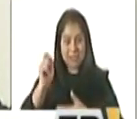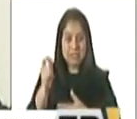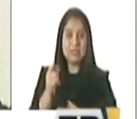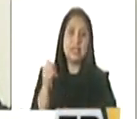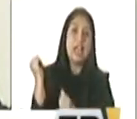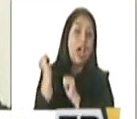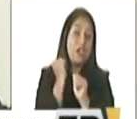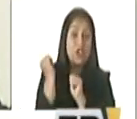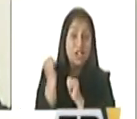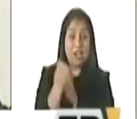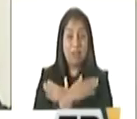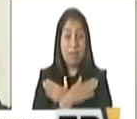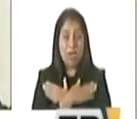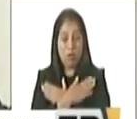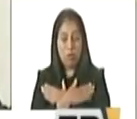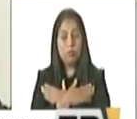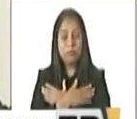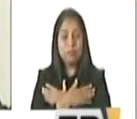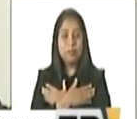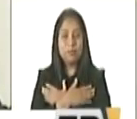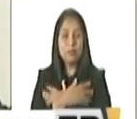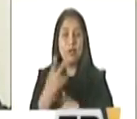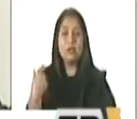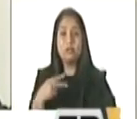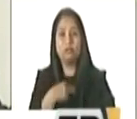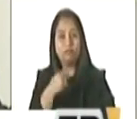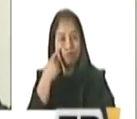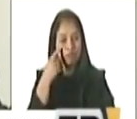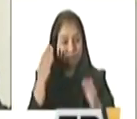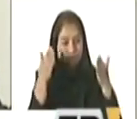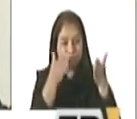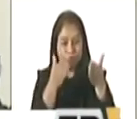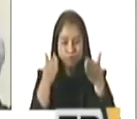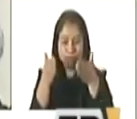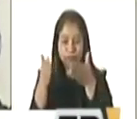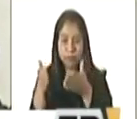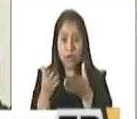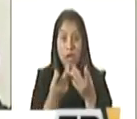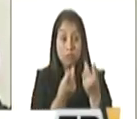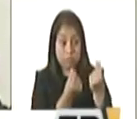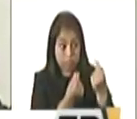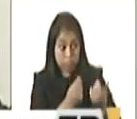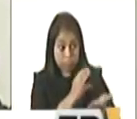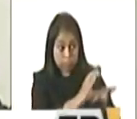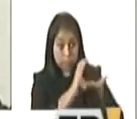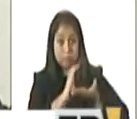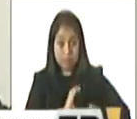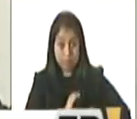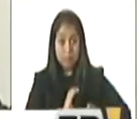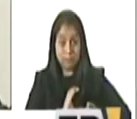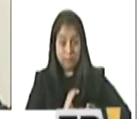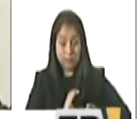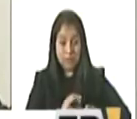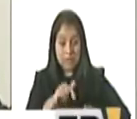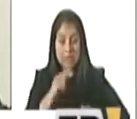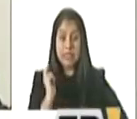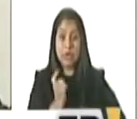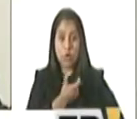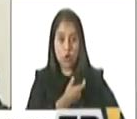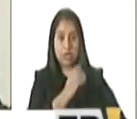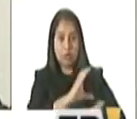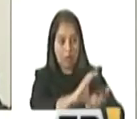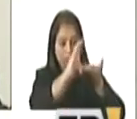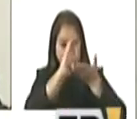mayo, vamos a poder atender con los fondos que van a entrar provenientes del Congreso de la